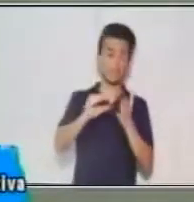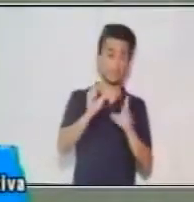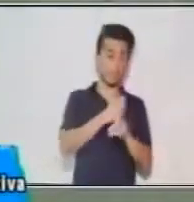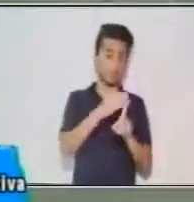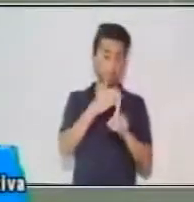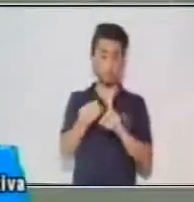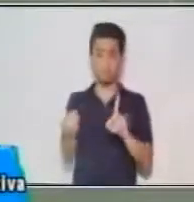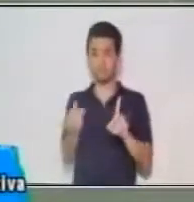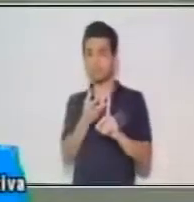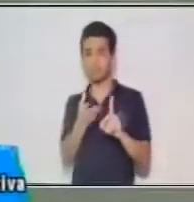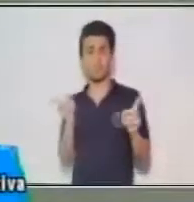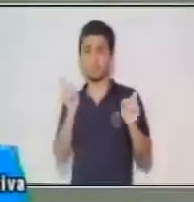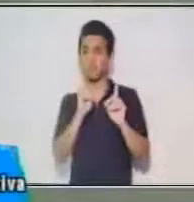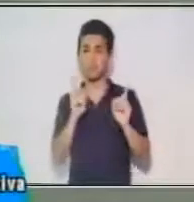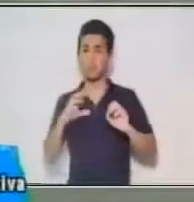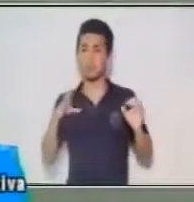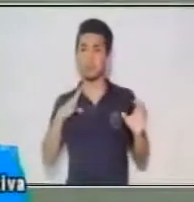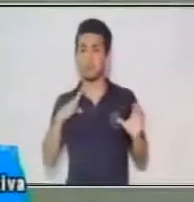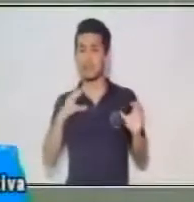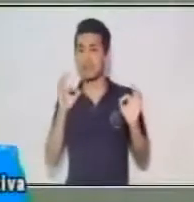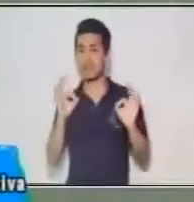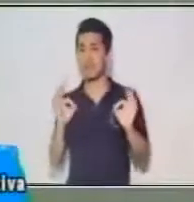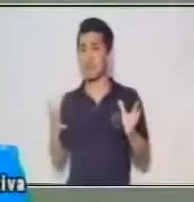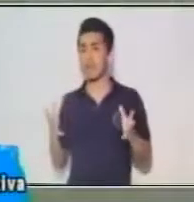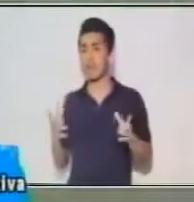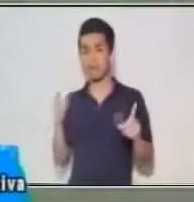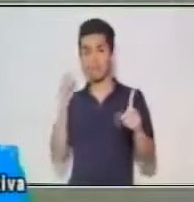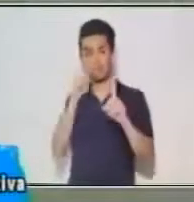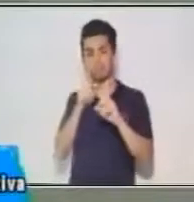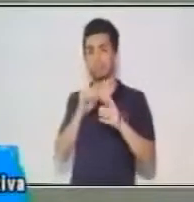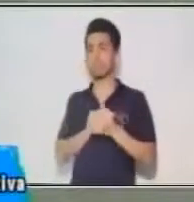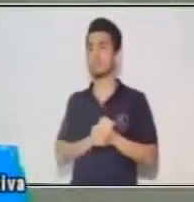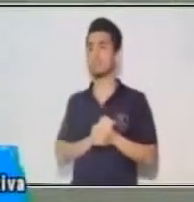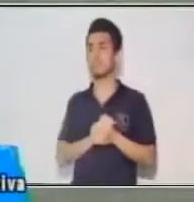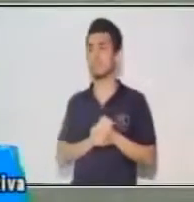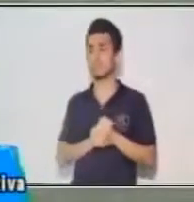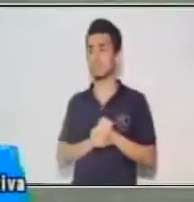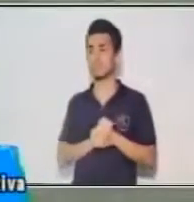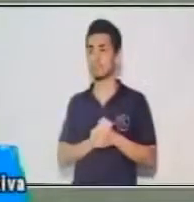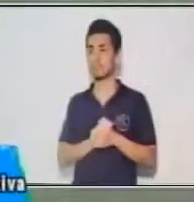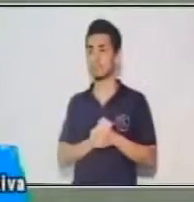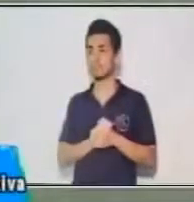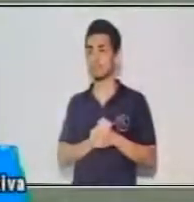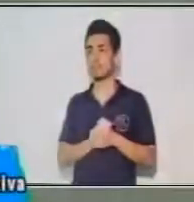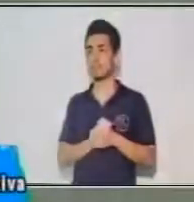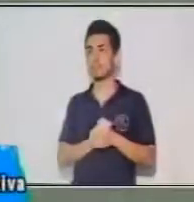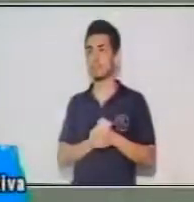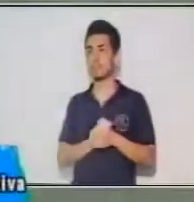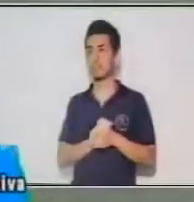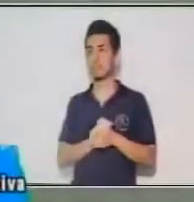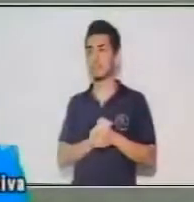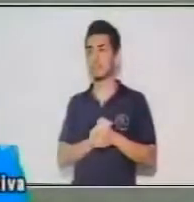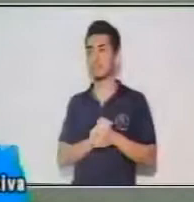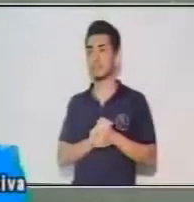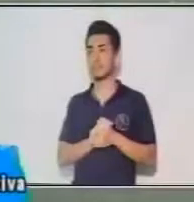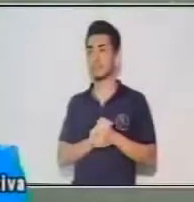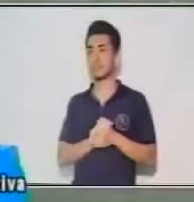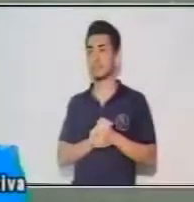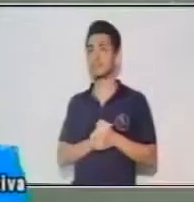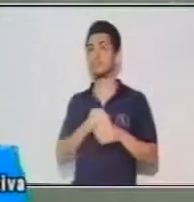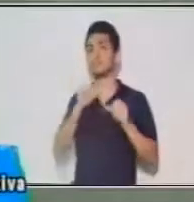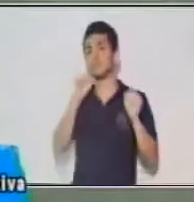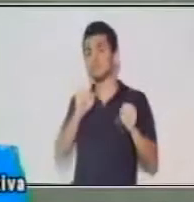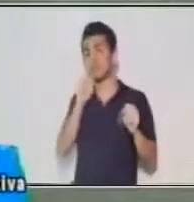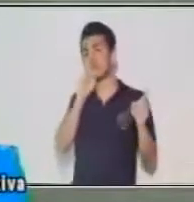no llegó a su cometido, ¿verdad? A su fin. Puede ser también que estos